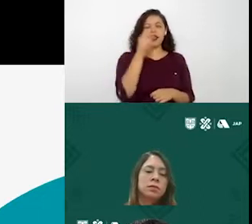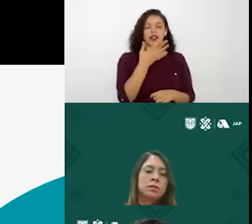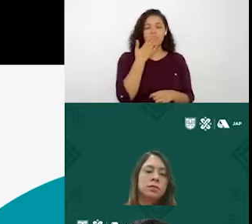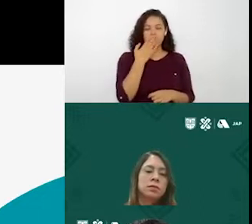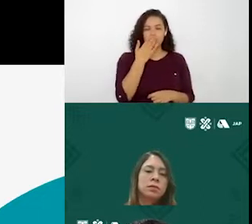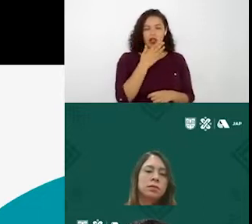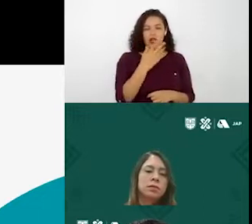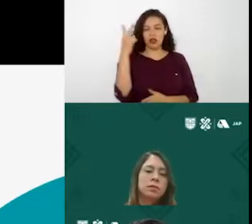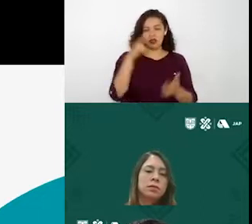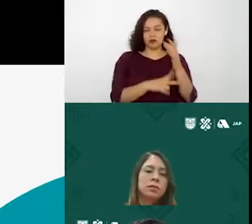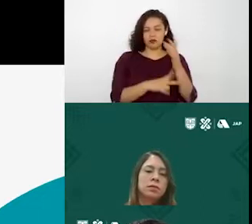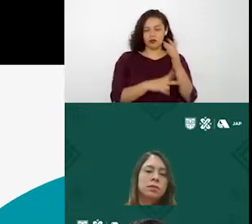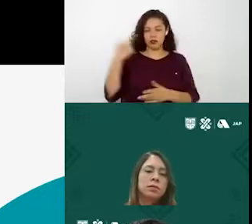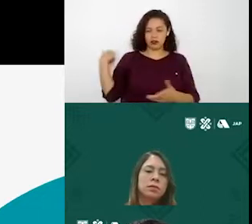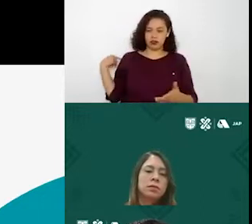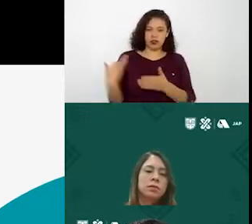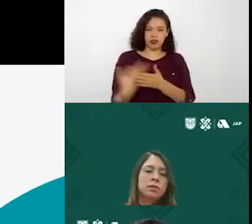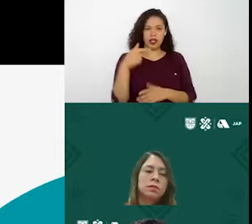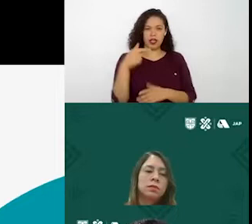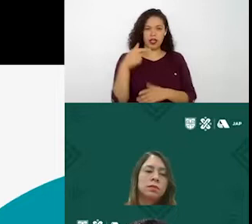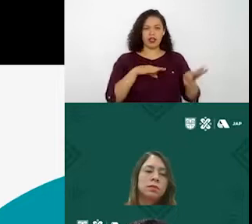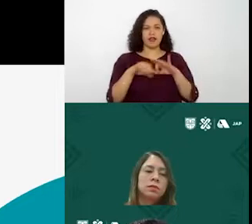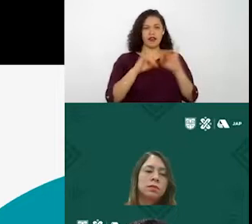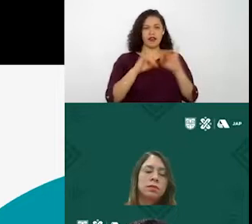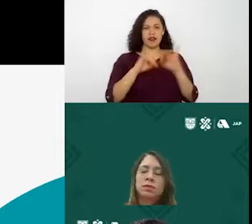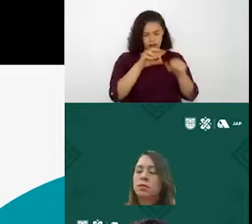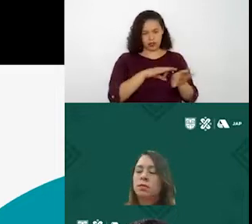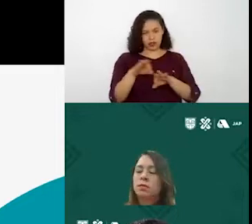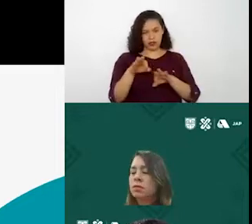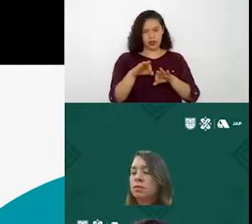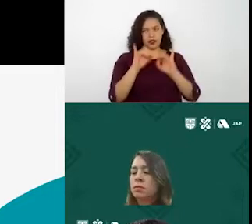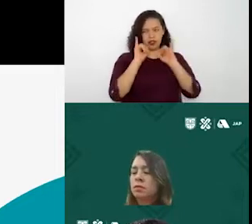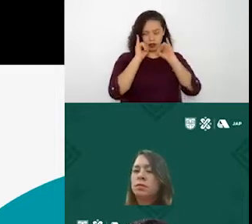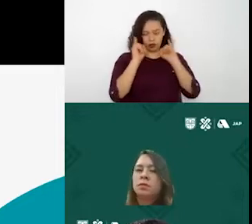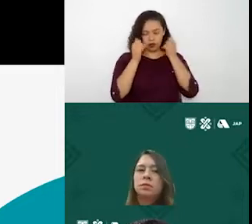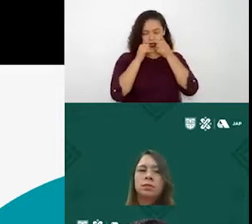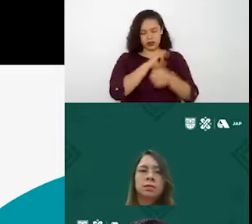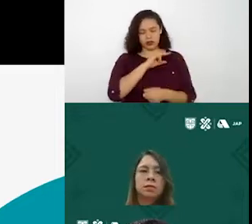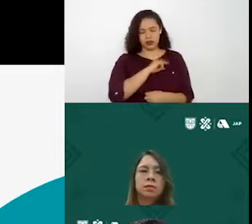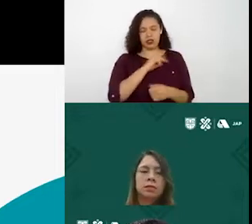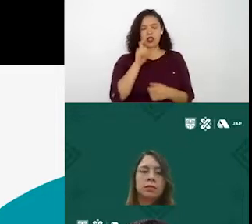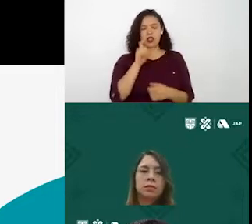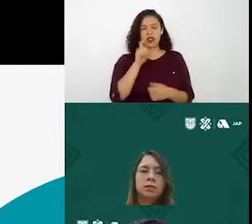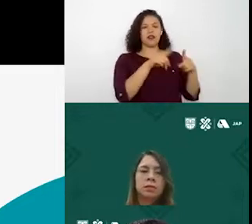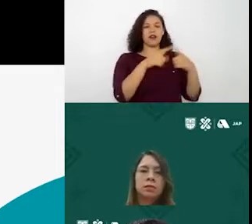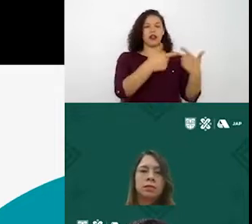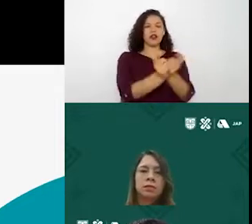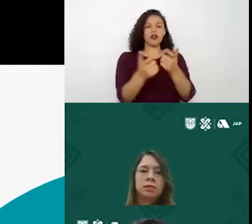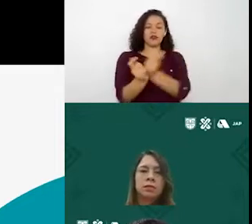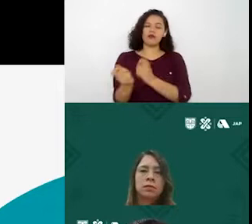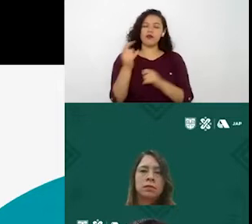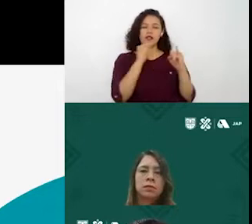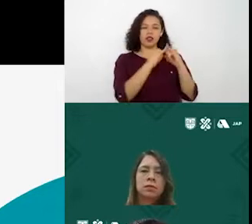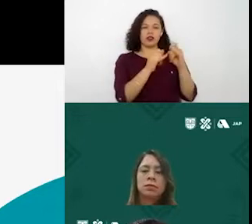2005 colabora en la junta de asistencia privada ha trabajado con instituciones de diferentes rubros Y actualmente